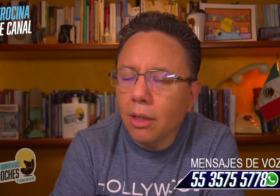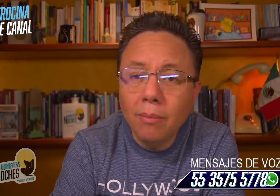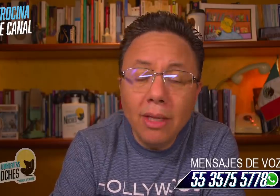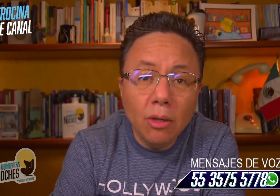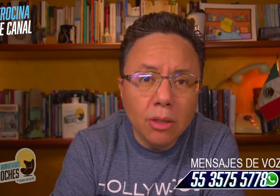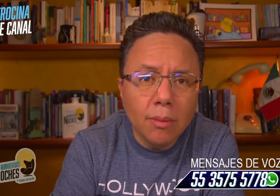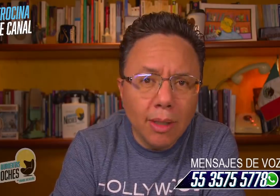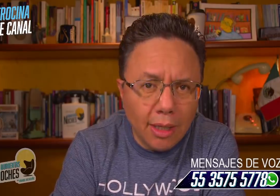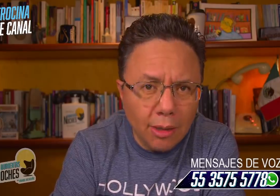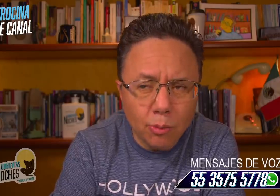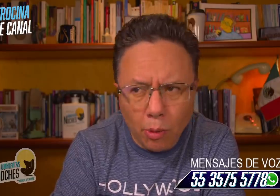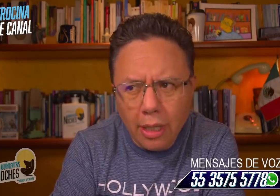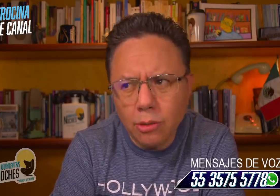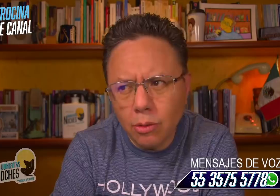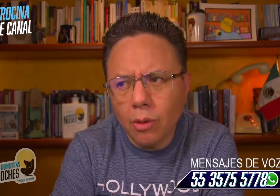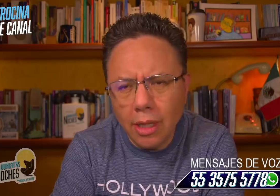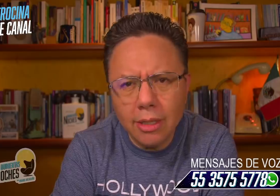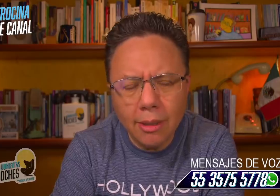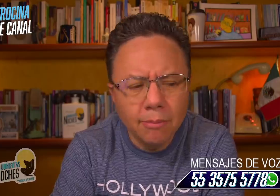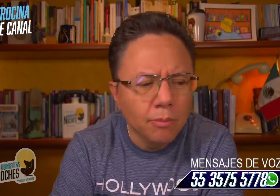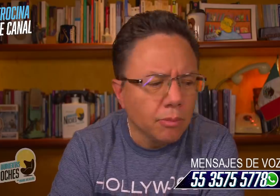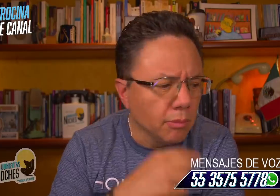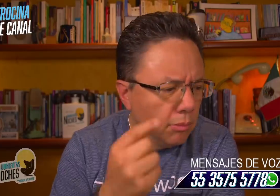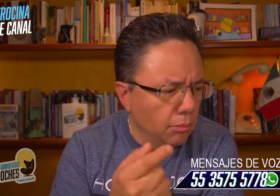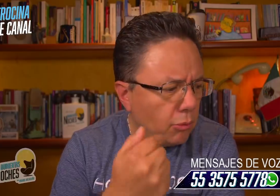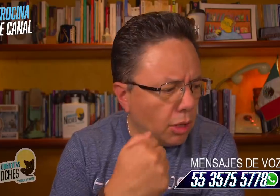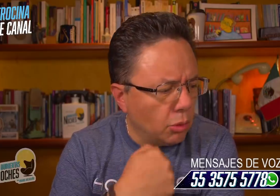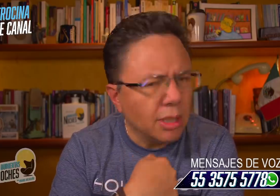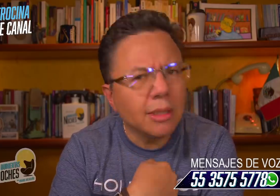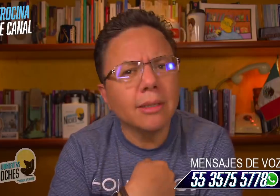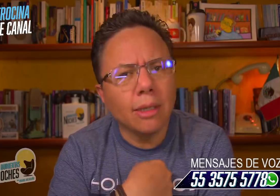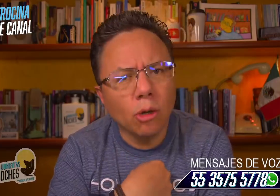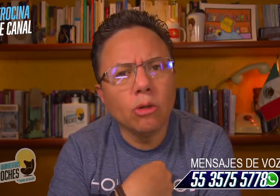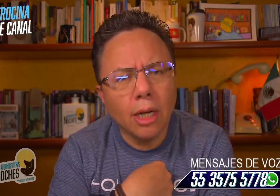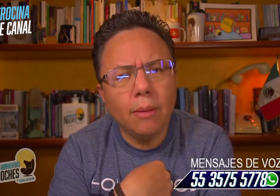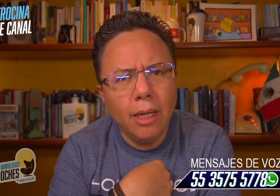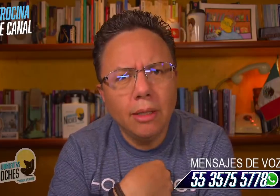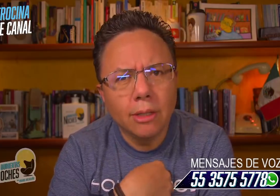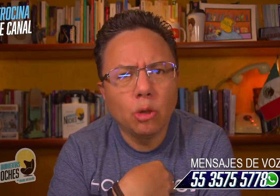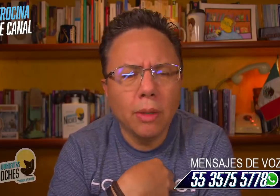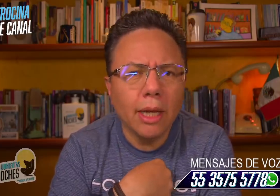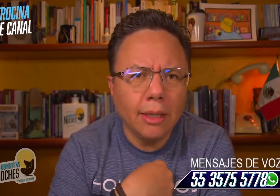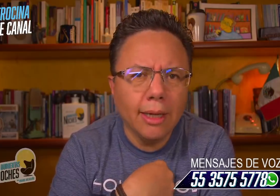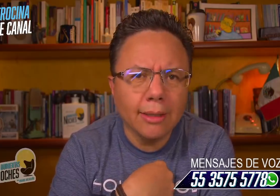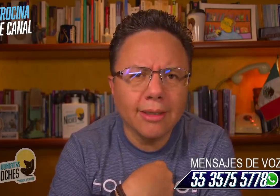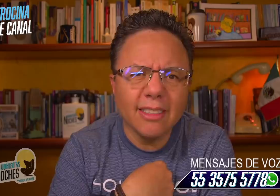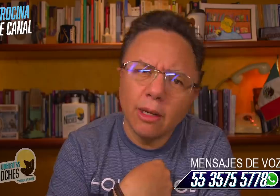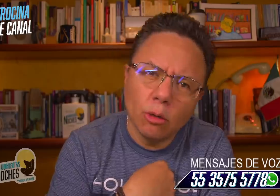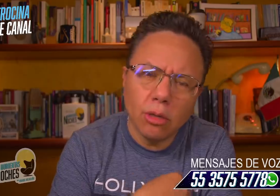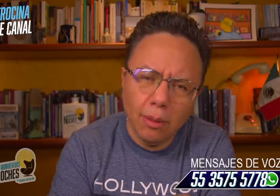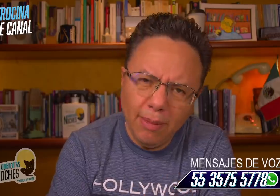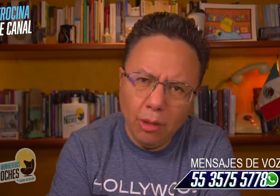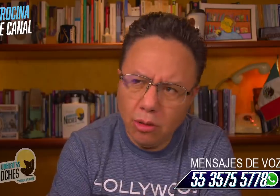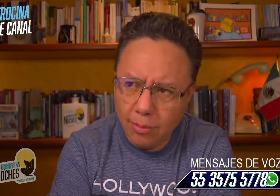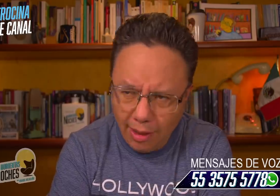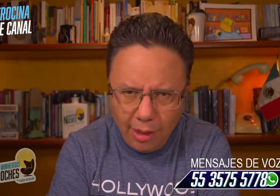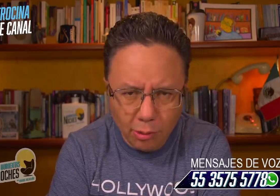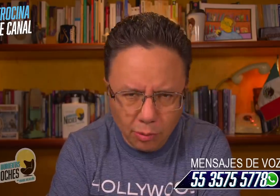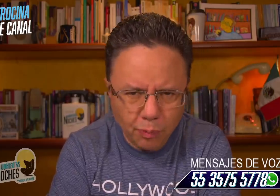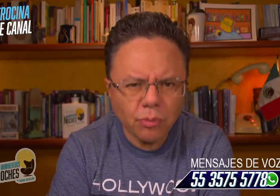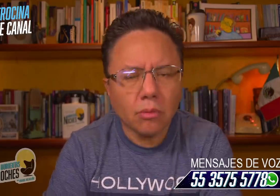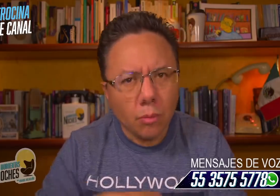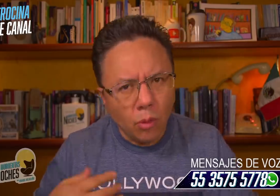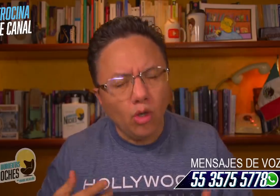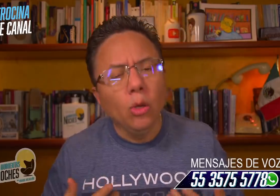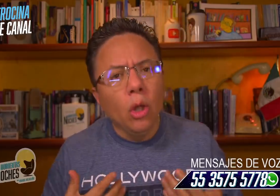está en contra de millones de mexicanos porque eso es lo que dice si tú estás en contra de mí si tú me criticas estás en contra de millones de